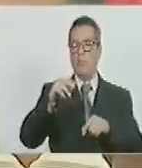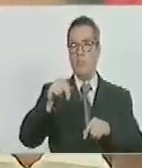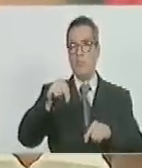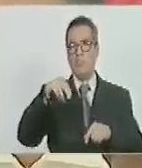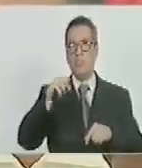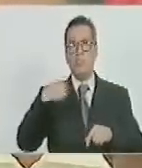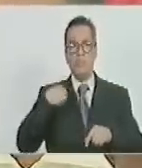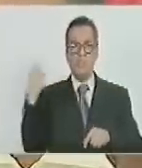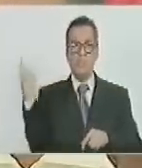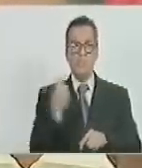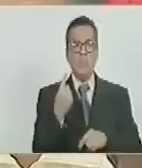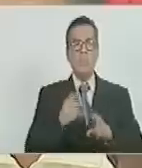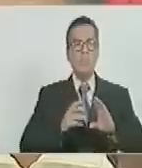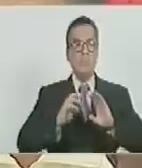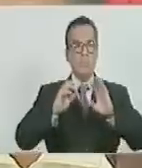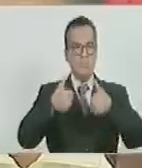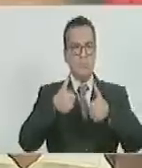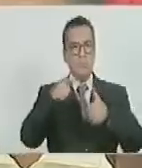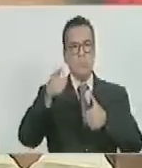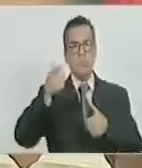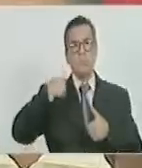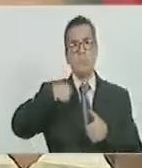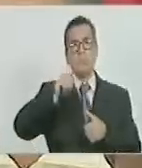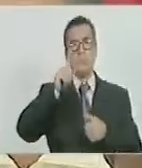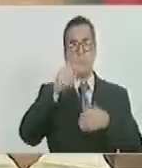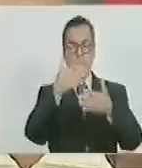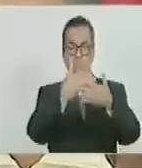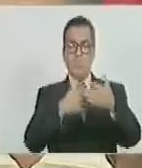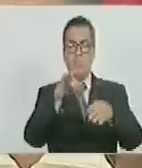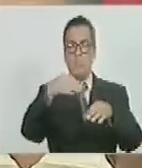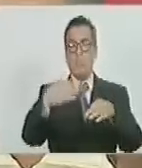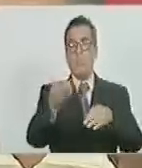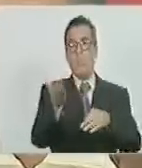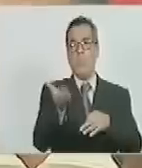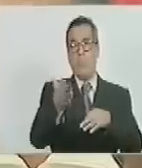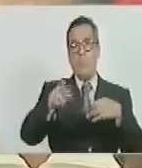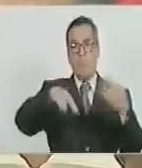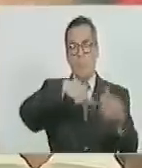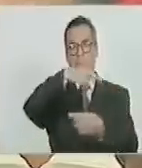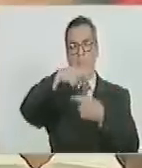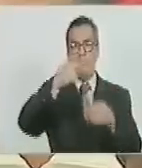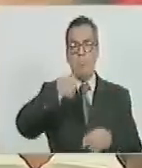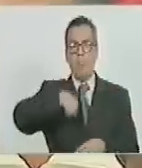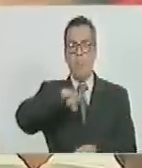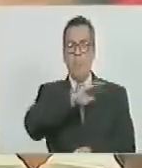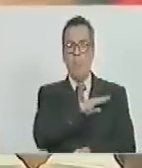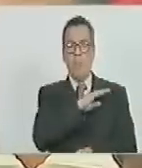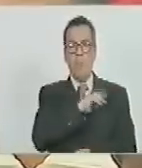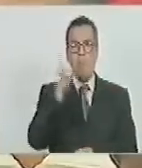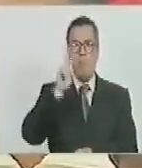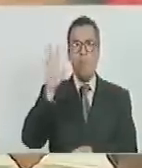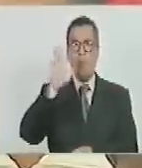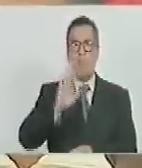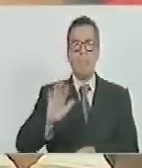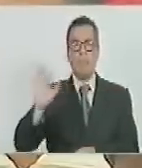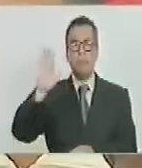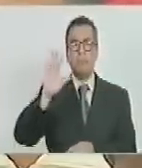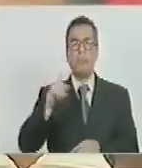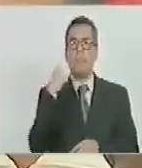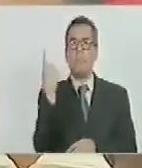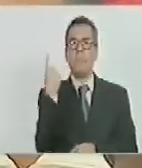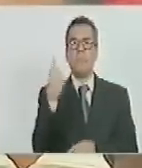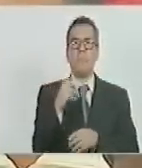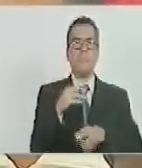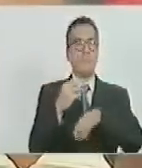honrosamente yo vengo, comienza a tener papeles fundamentales en la revolución de nuestra Venezuela, nuestra patria, no